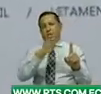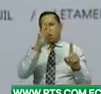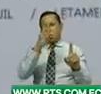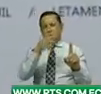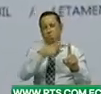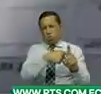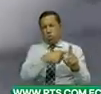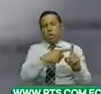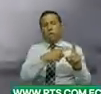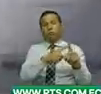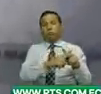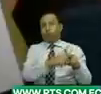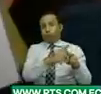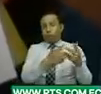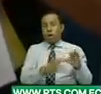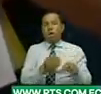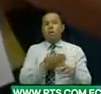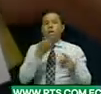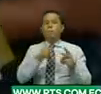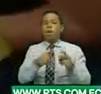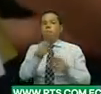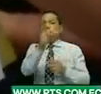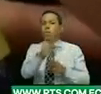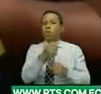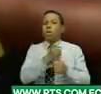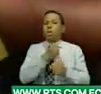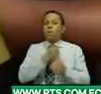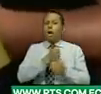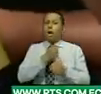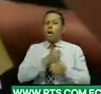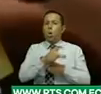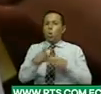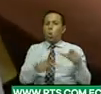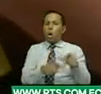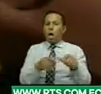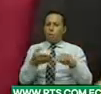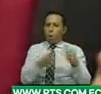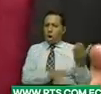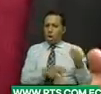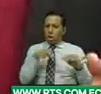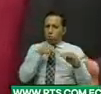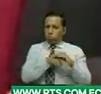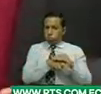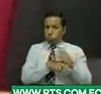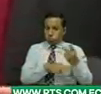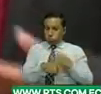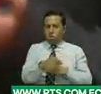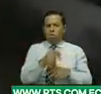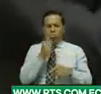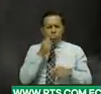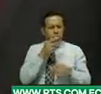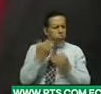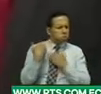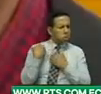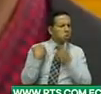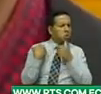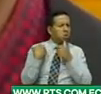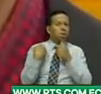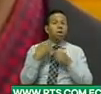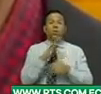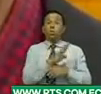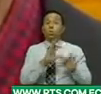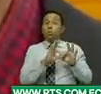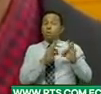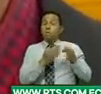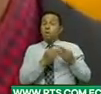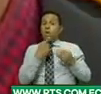sospechoso, así como del trabajador de la funeraria que formalizó y maquilló el cadáver. La defensa de la familia de Lisbeth denuncia